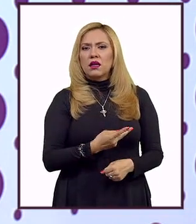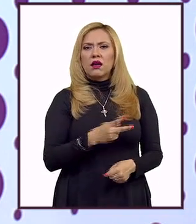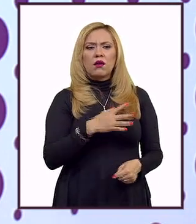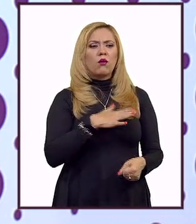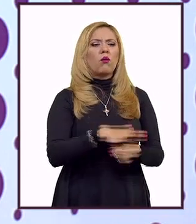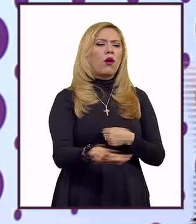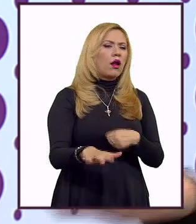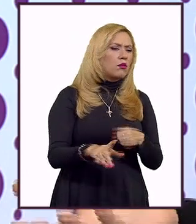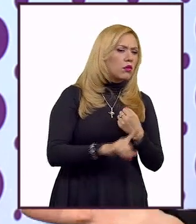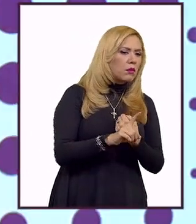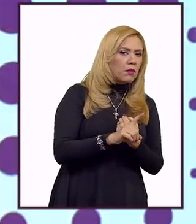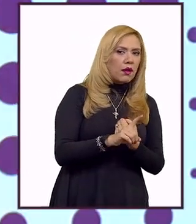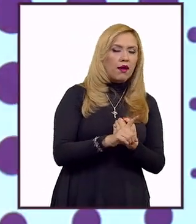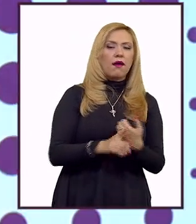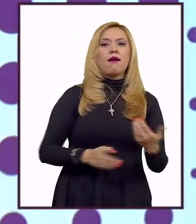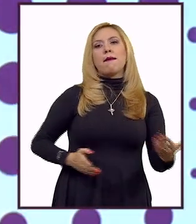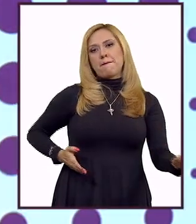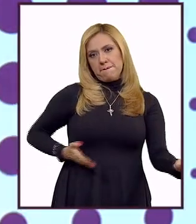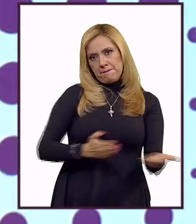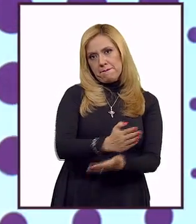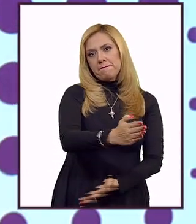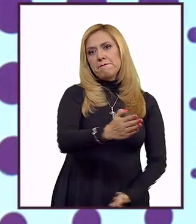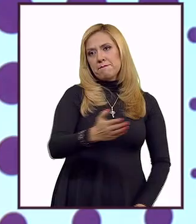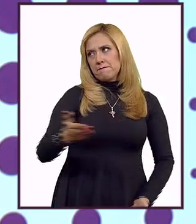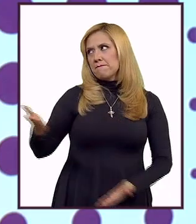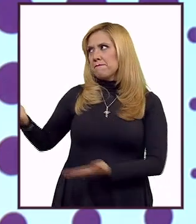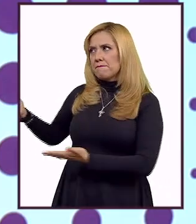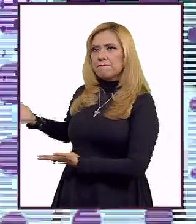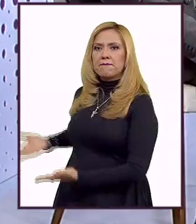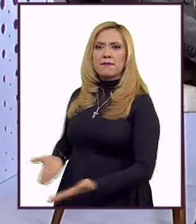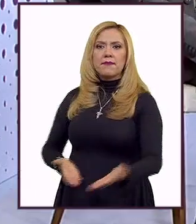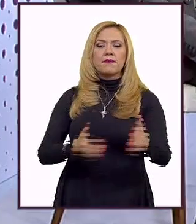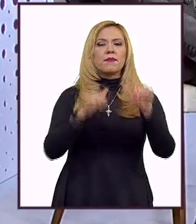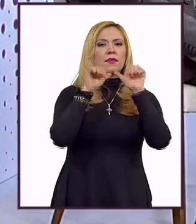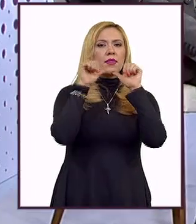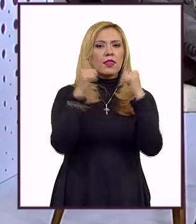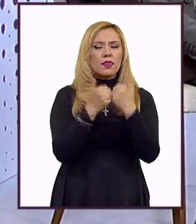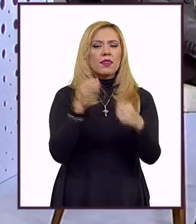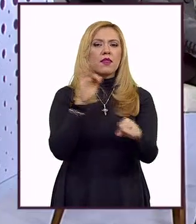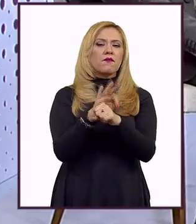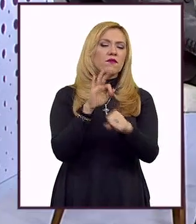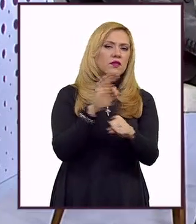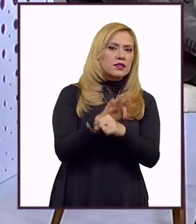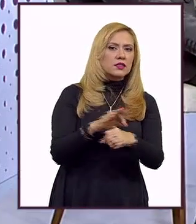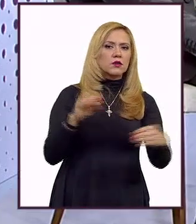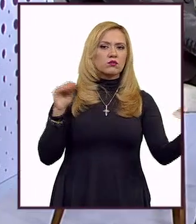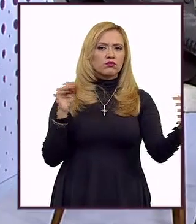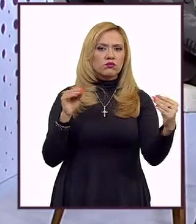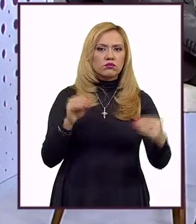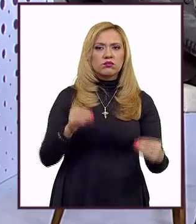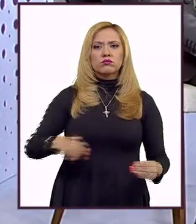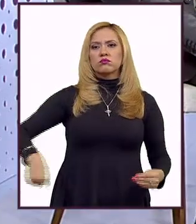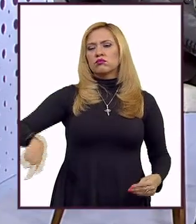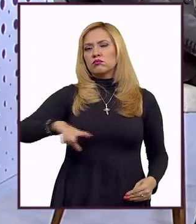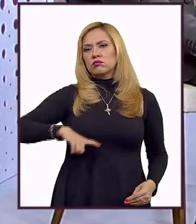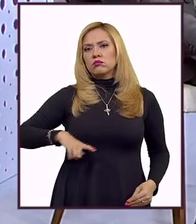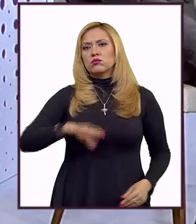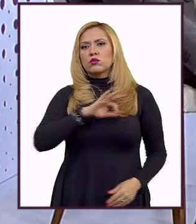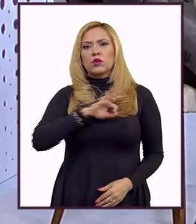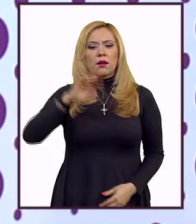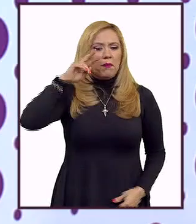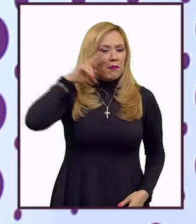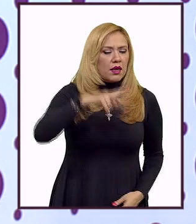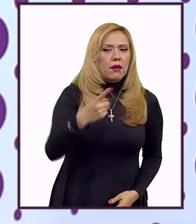esos problemas, y justo ingresar para las organizaciones de la sociedad civil, para los defensores públicos, que de viva cuenta pueden ver lo que